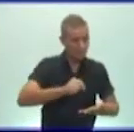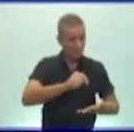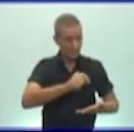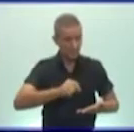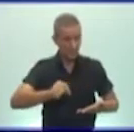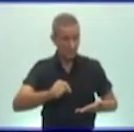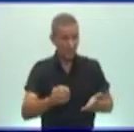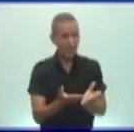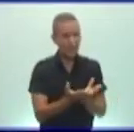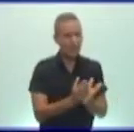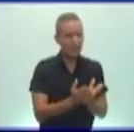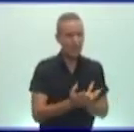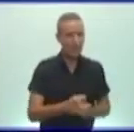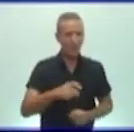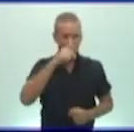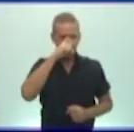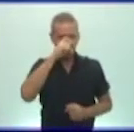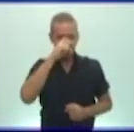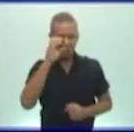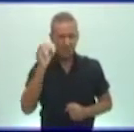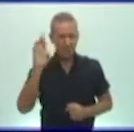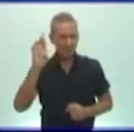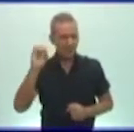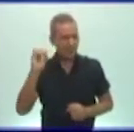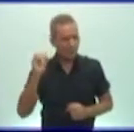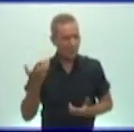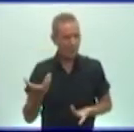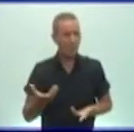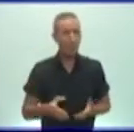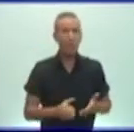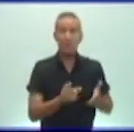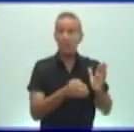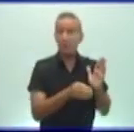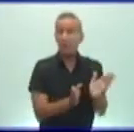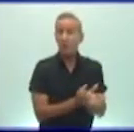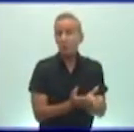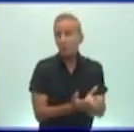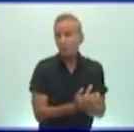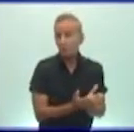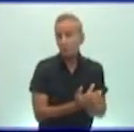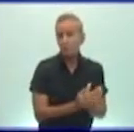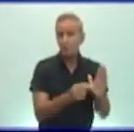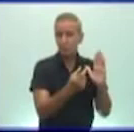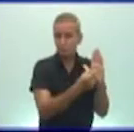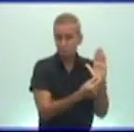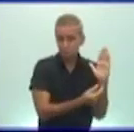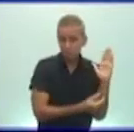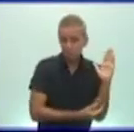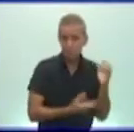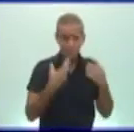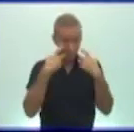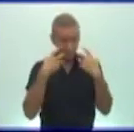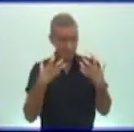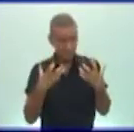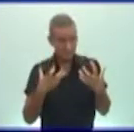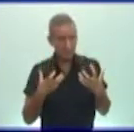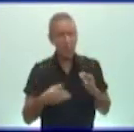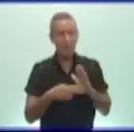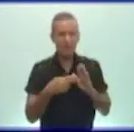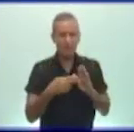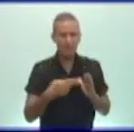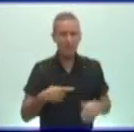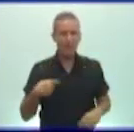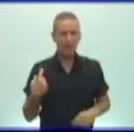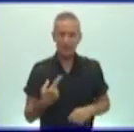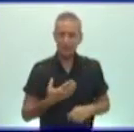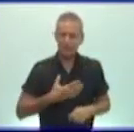el libro La Edad de Oro, los diccionarios tan importantes en nuestra asignatura, así como otros